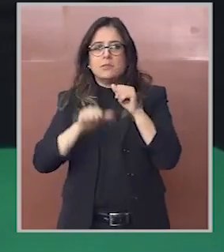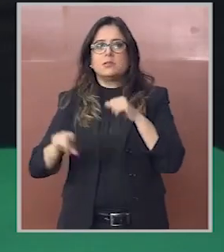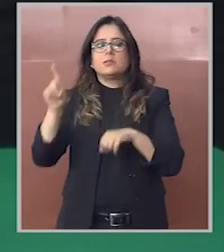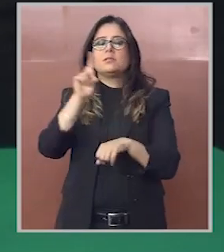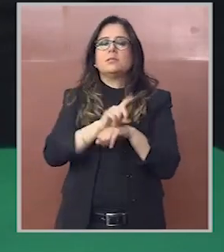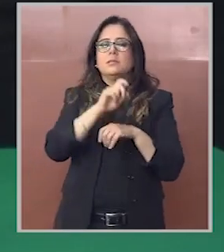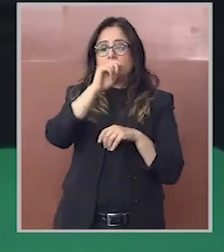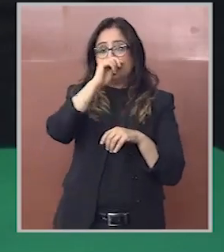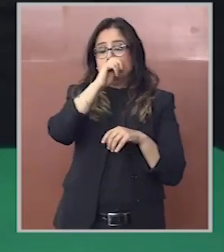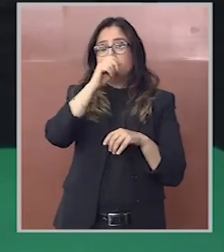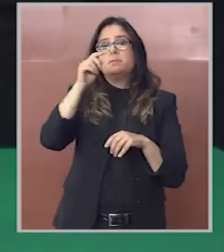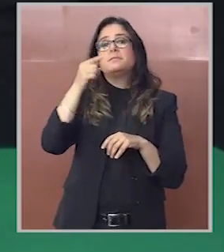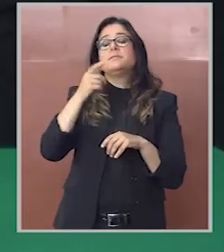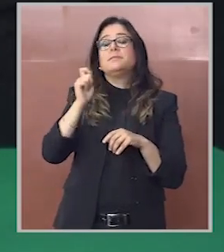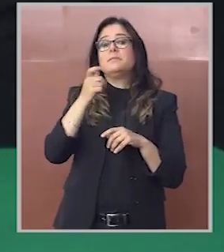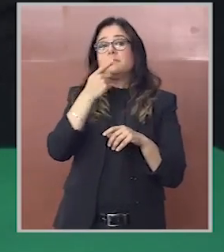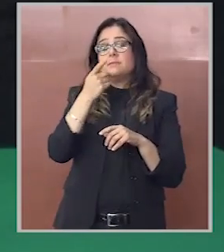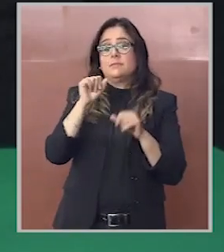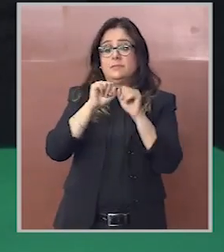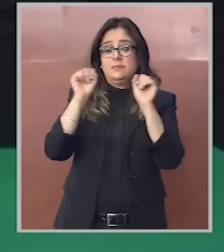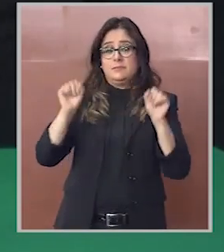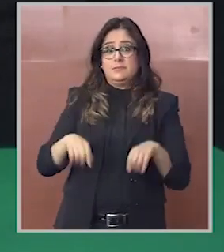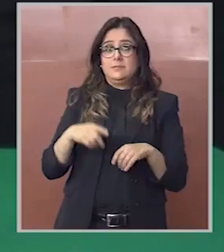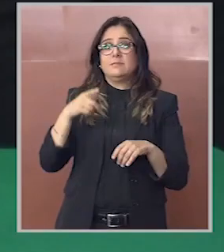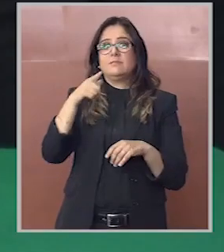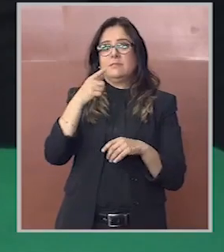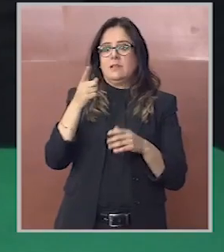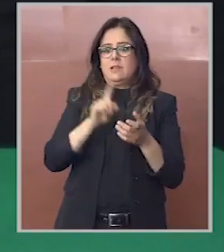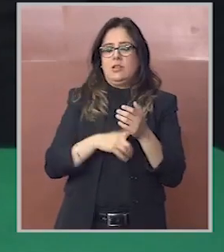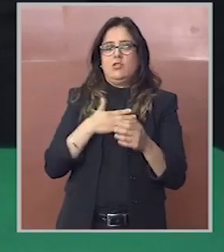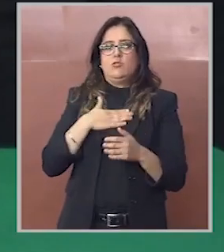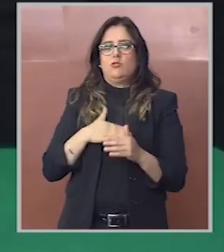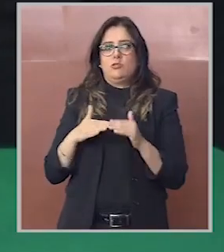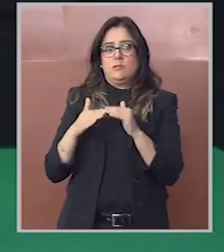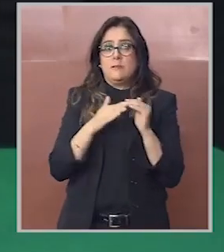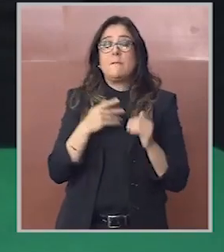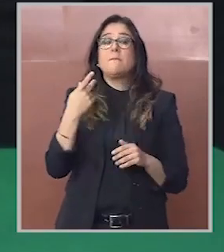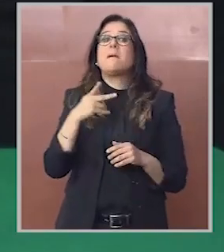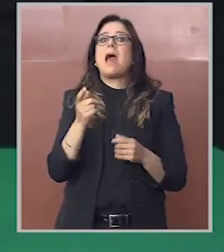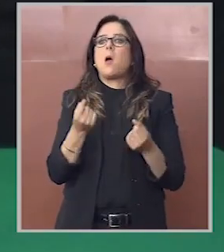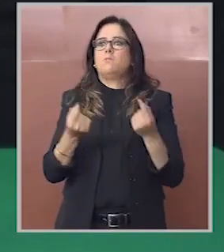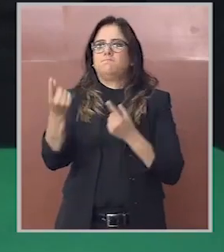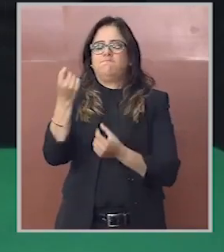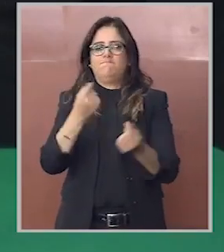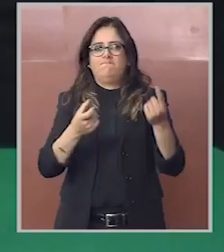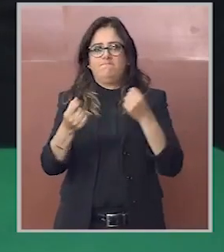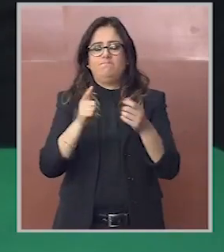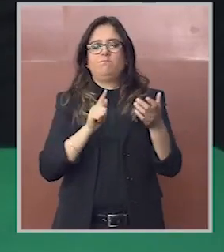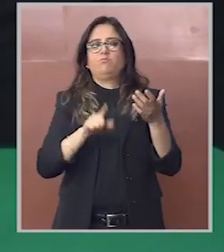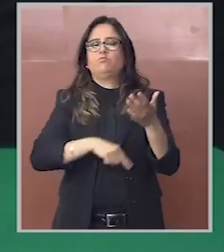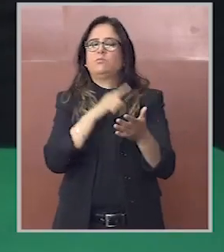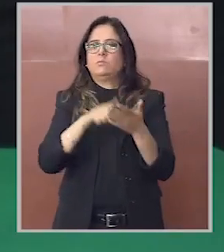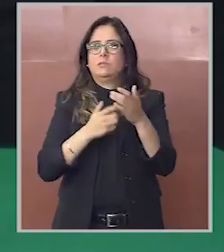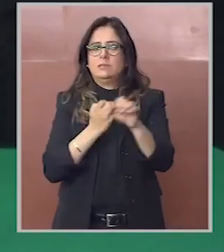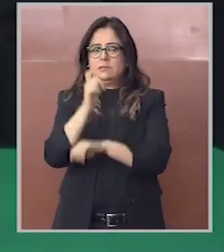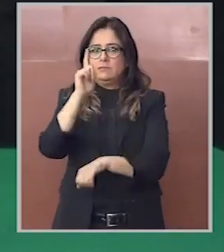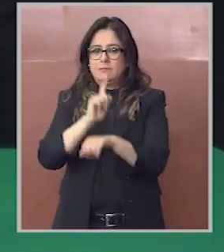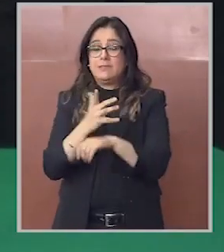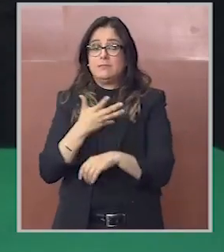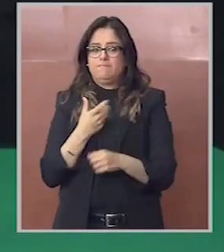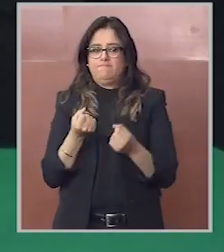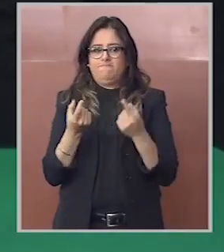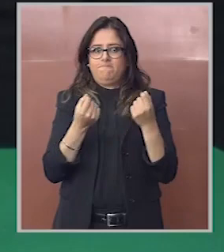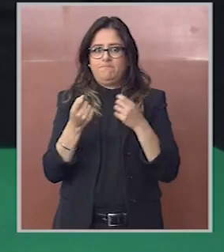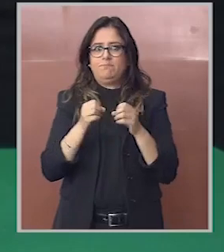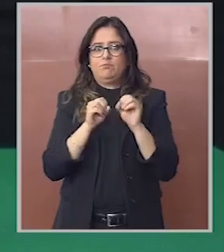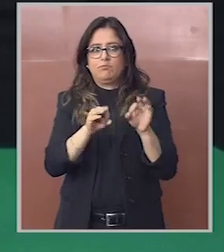vista que hay lugares estatales hay hay oficinas estatales hay instituciones públicas donde se percibe